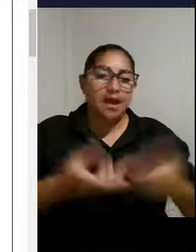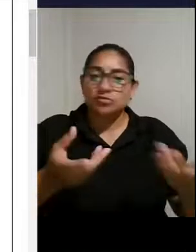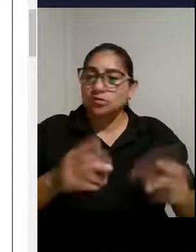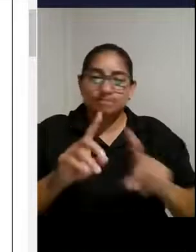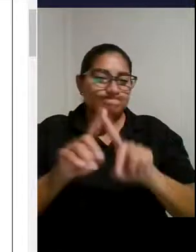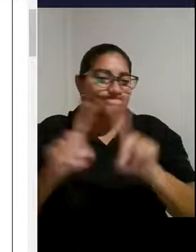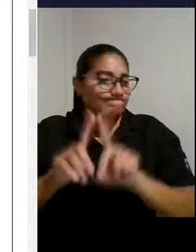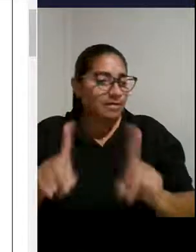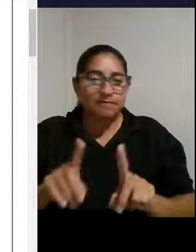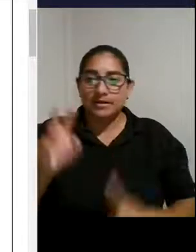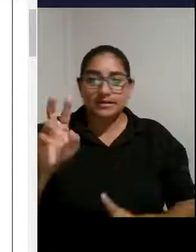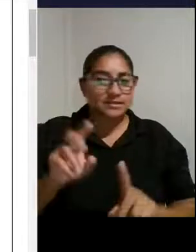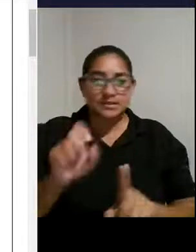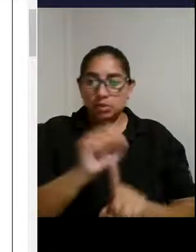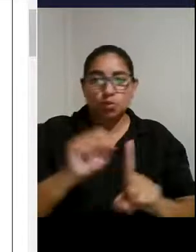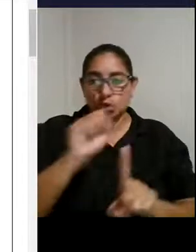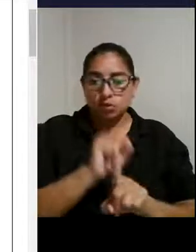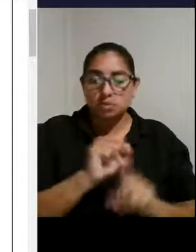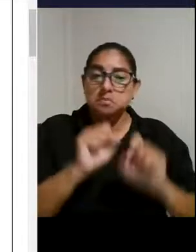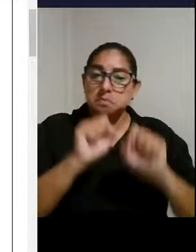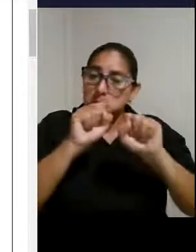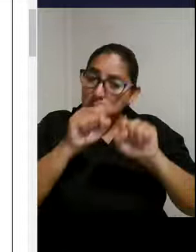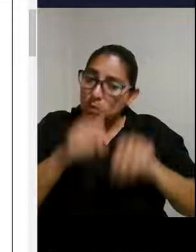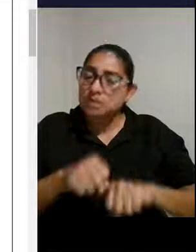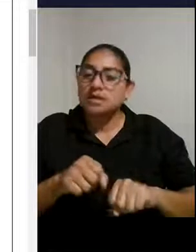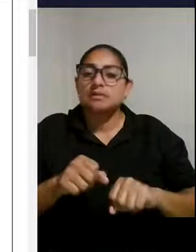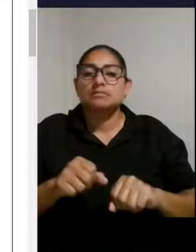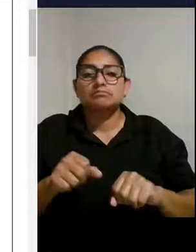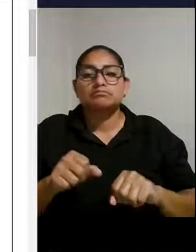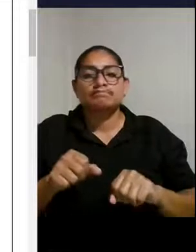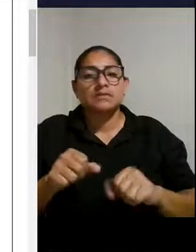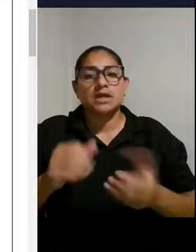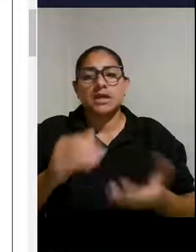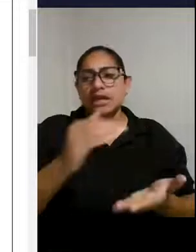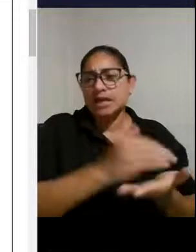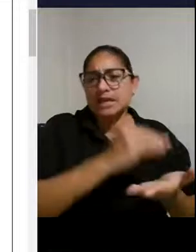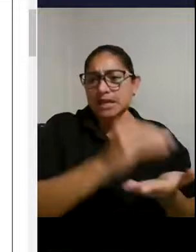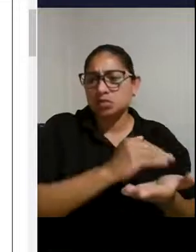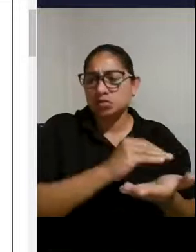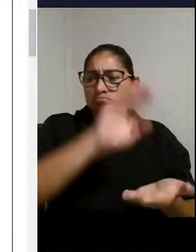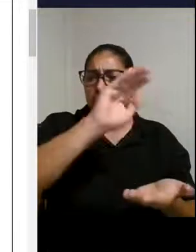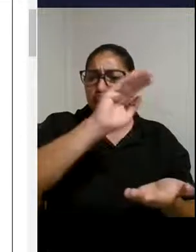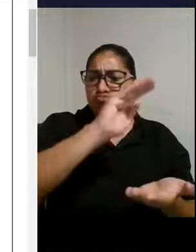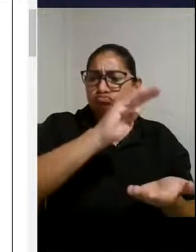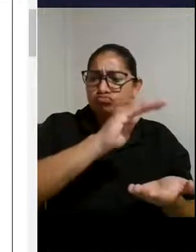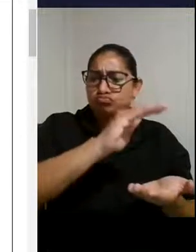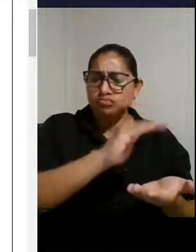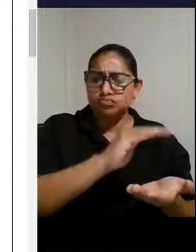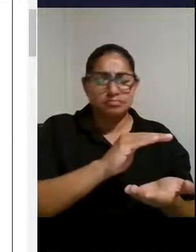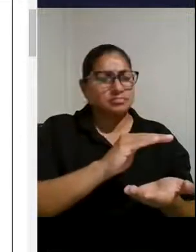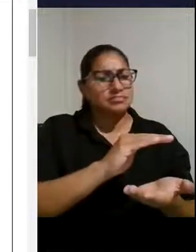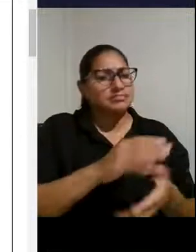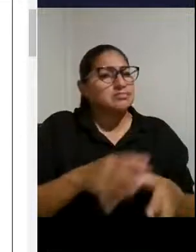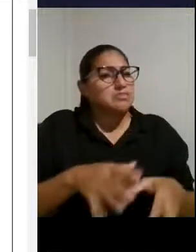otras situaciones. Es posible que más bien sus ingresos se vean disminuidos. ¿Cómo va a pasar en este